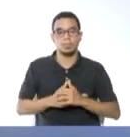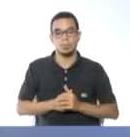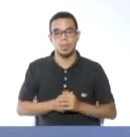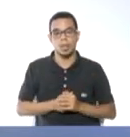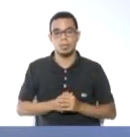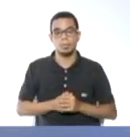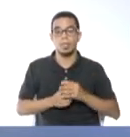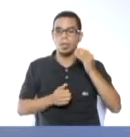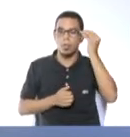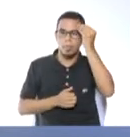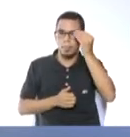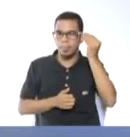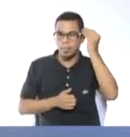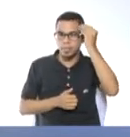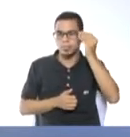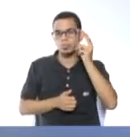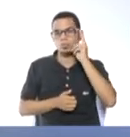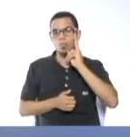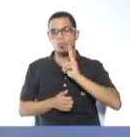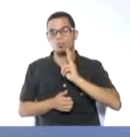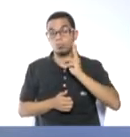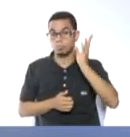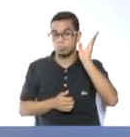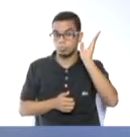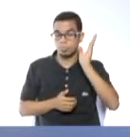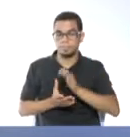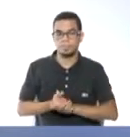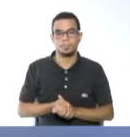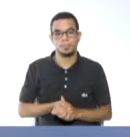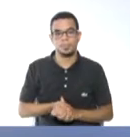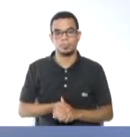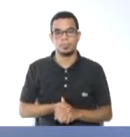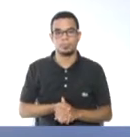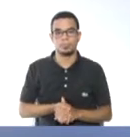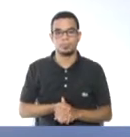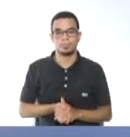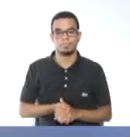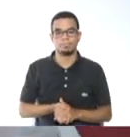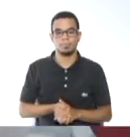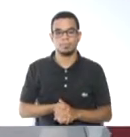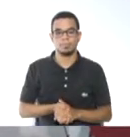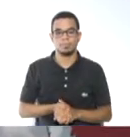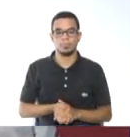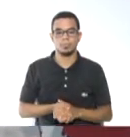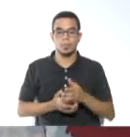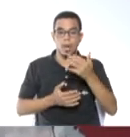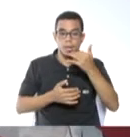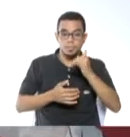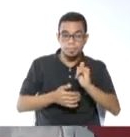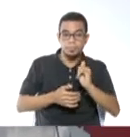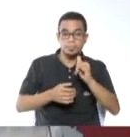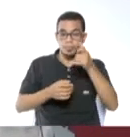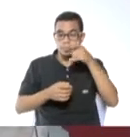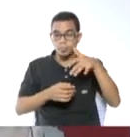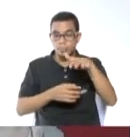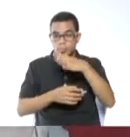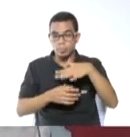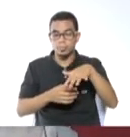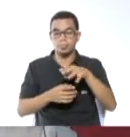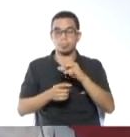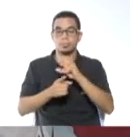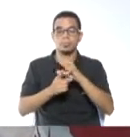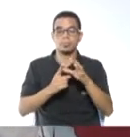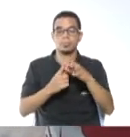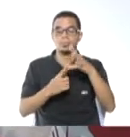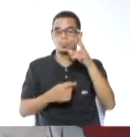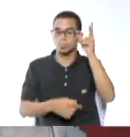de un pensamiento bolivariano, pero hay territorio ancestral de pueblos indígenas, se identifican 9